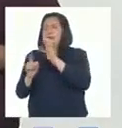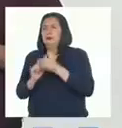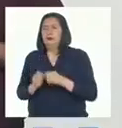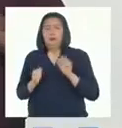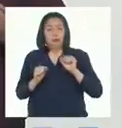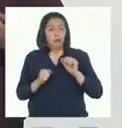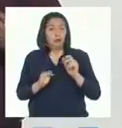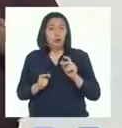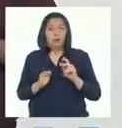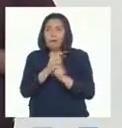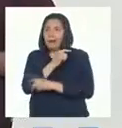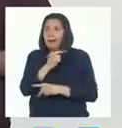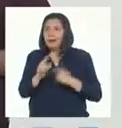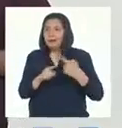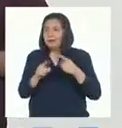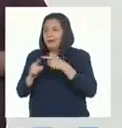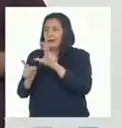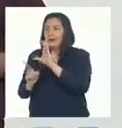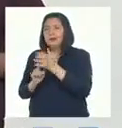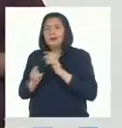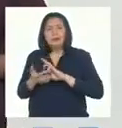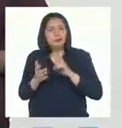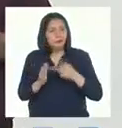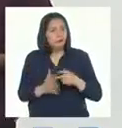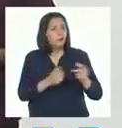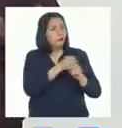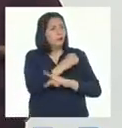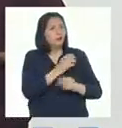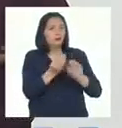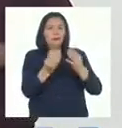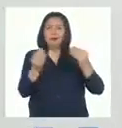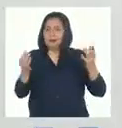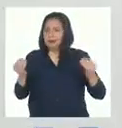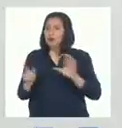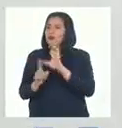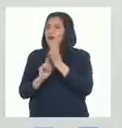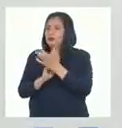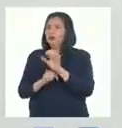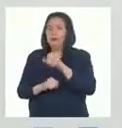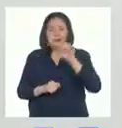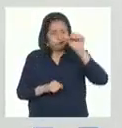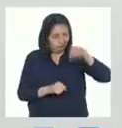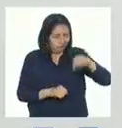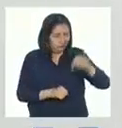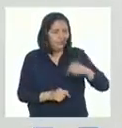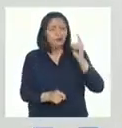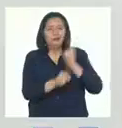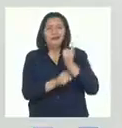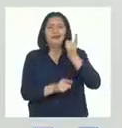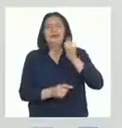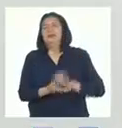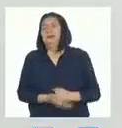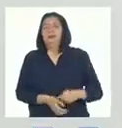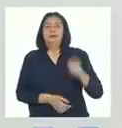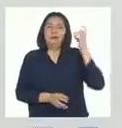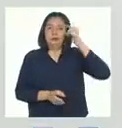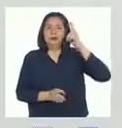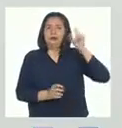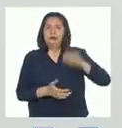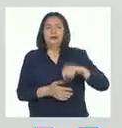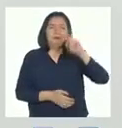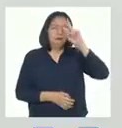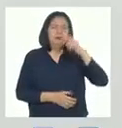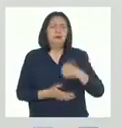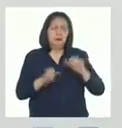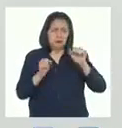Que seamos un país pluricultural quiere decir que somos un país que contiene varias culturas. Así es, Patricia, y por ello, el